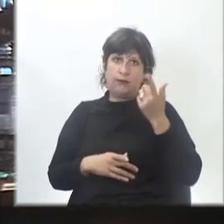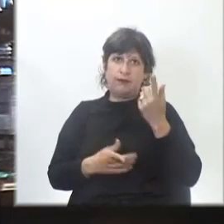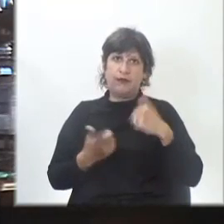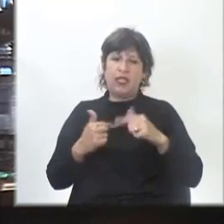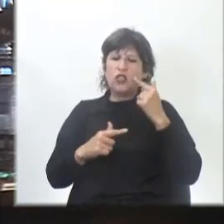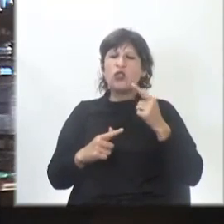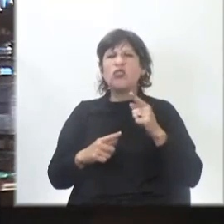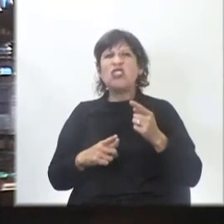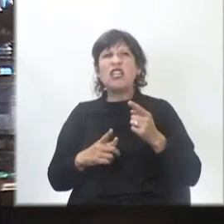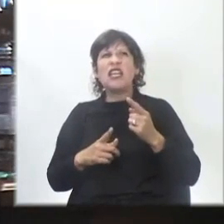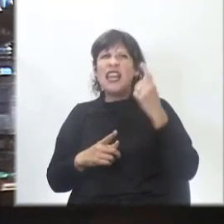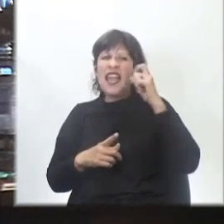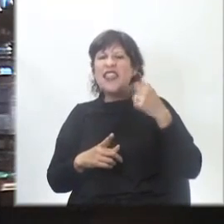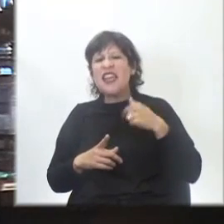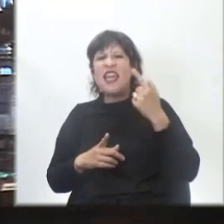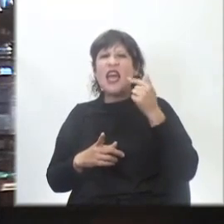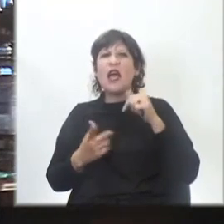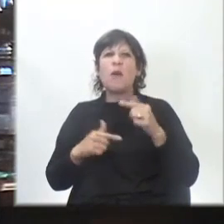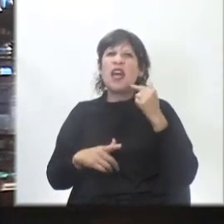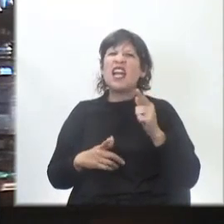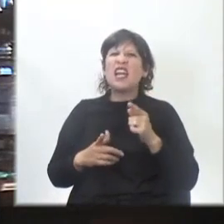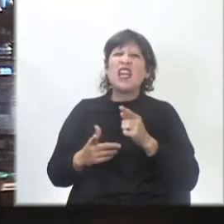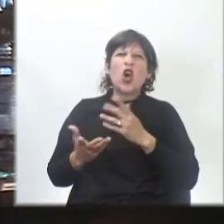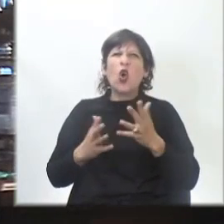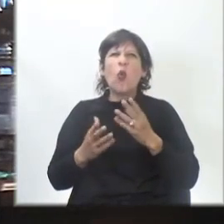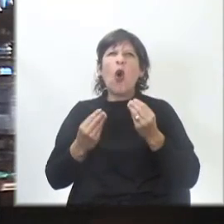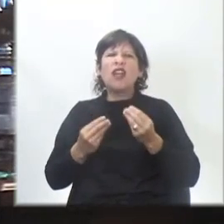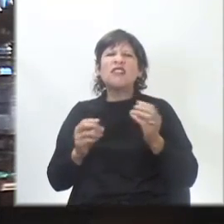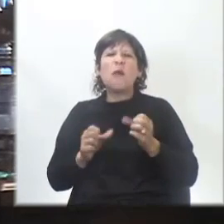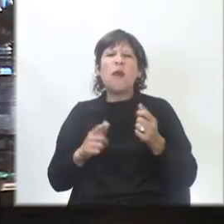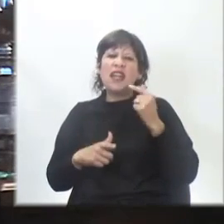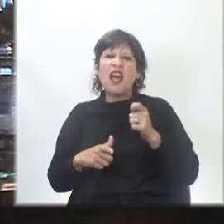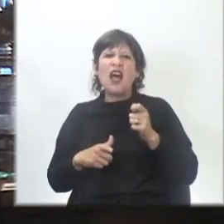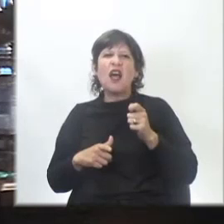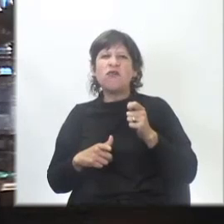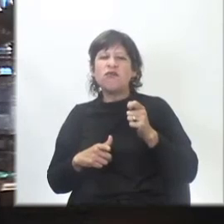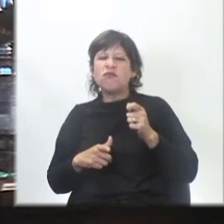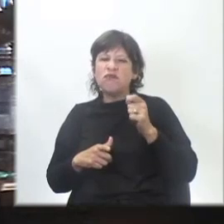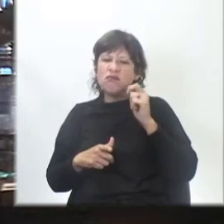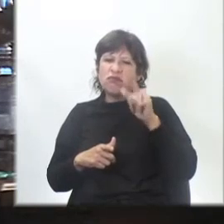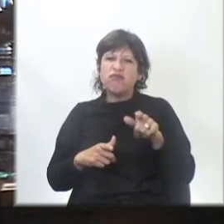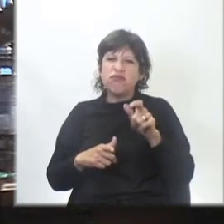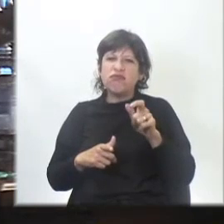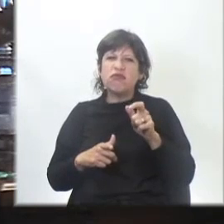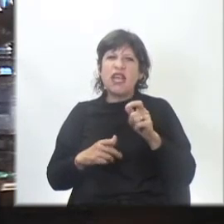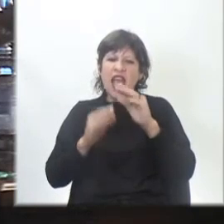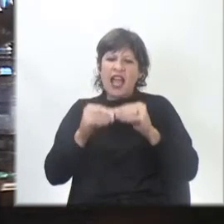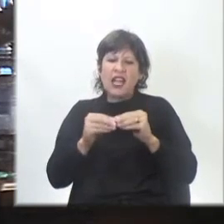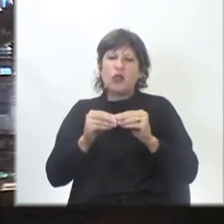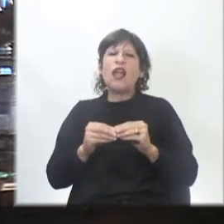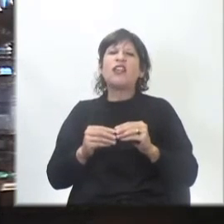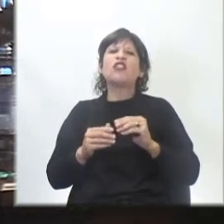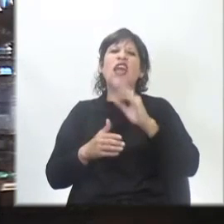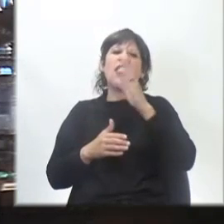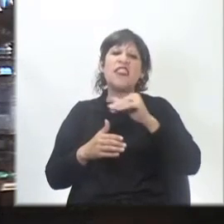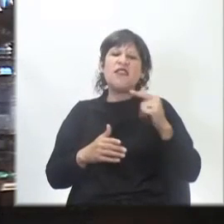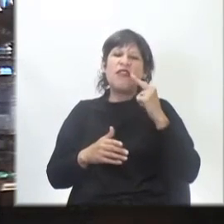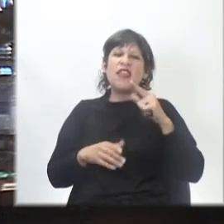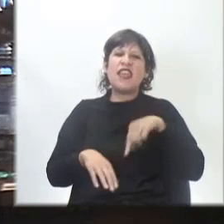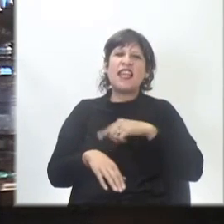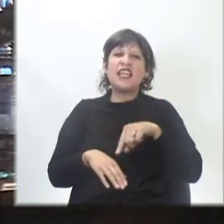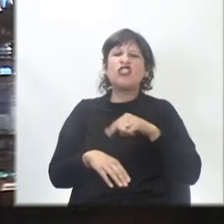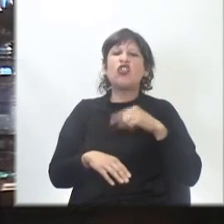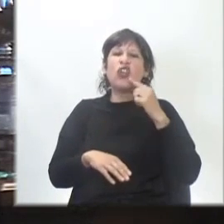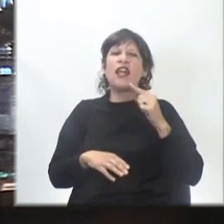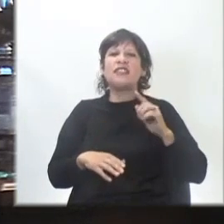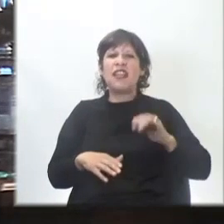que hace el gobierno para fundamentar que tenemos 35 o 40 años de aviones? Divide las horas de vuelo remanentes que les